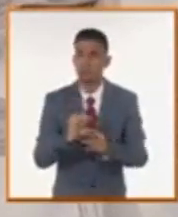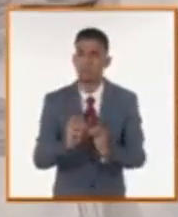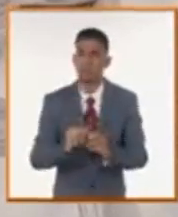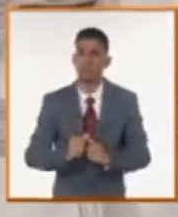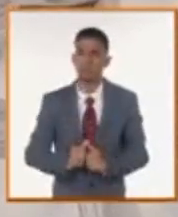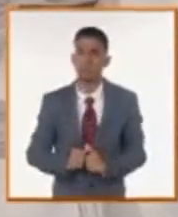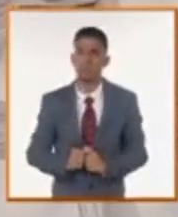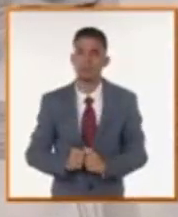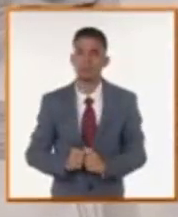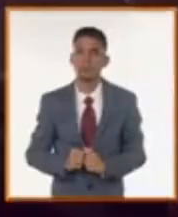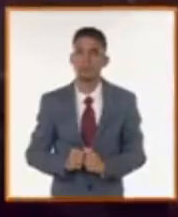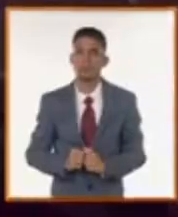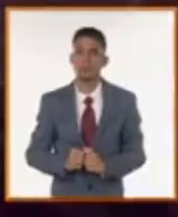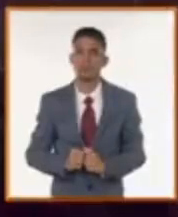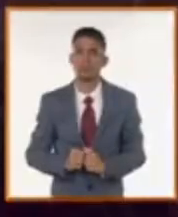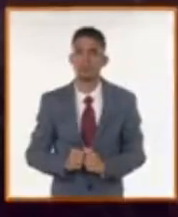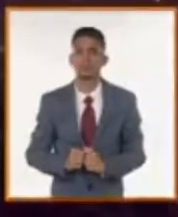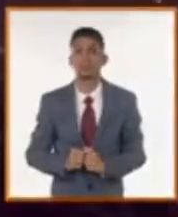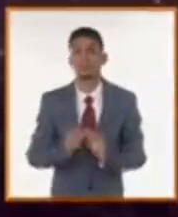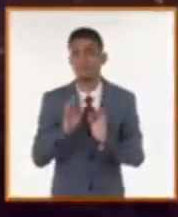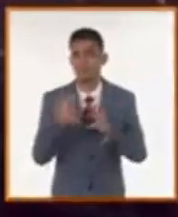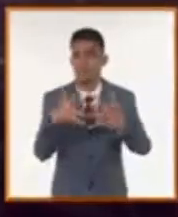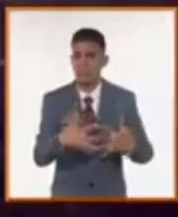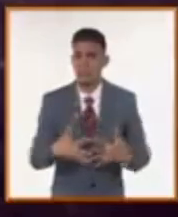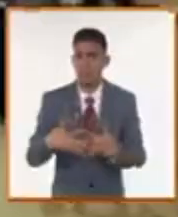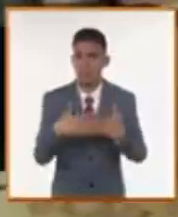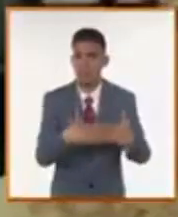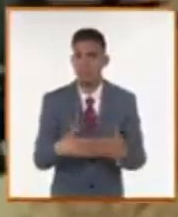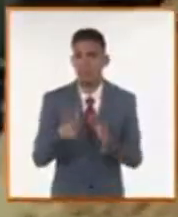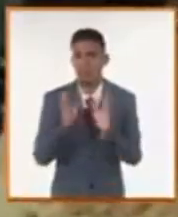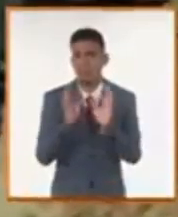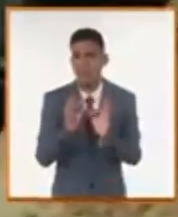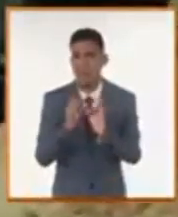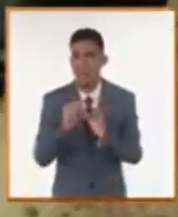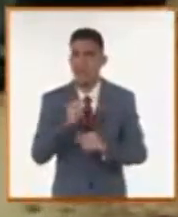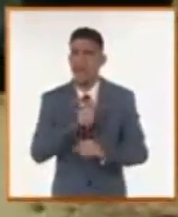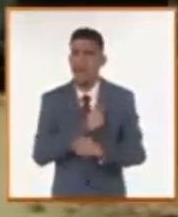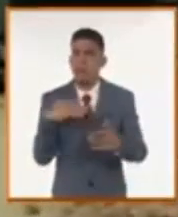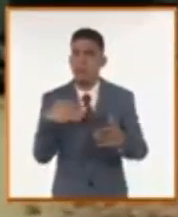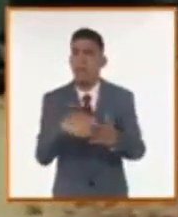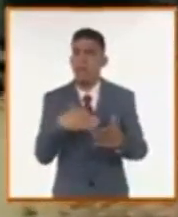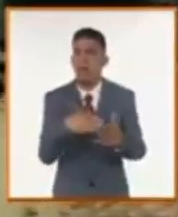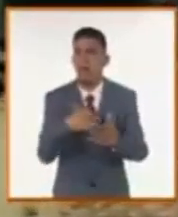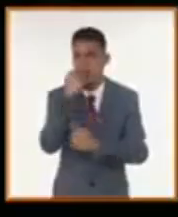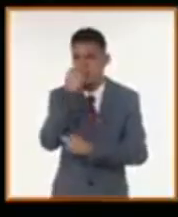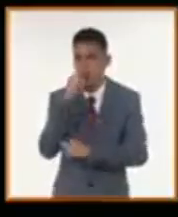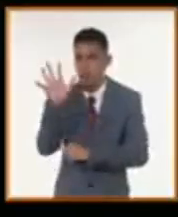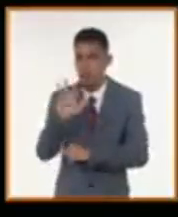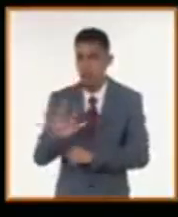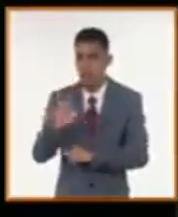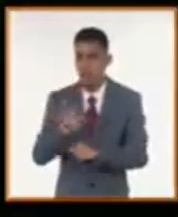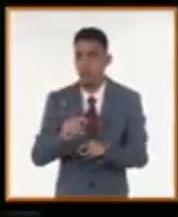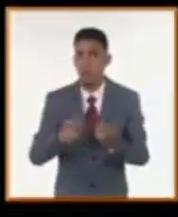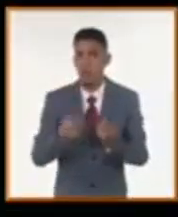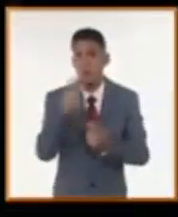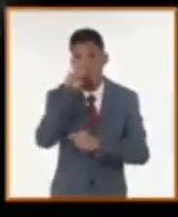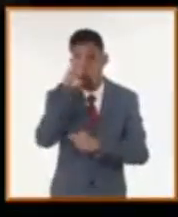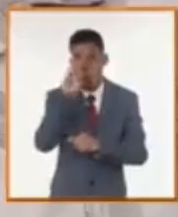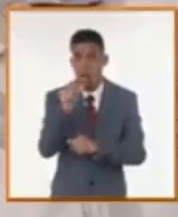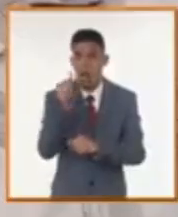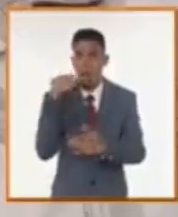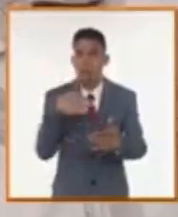los norteamericanos para impedirlo. Cuba salvó a Angola, no una vez, no tres veces,